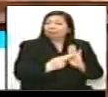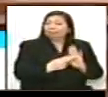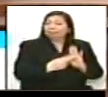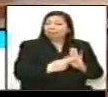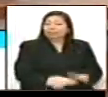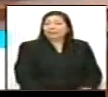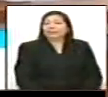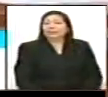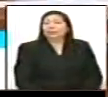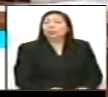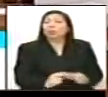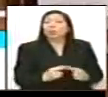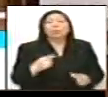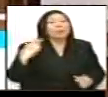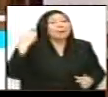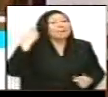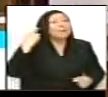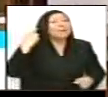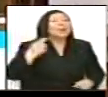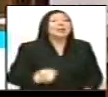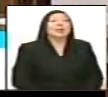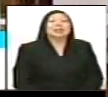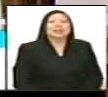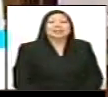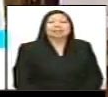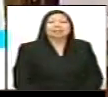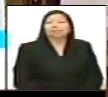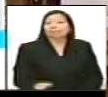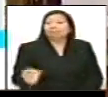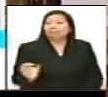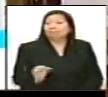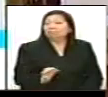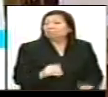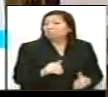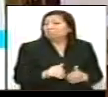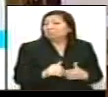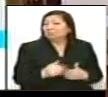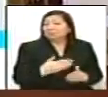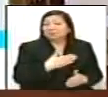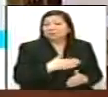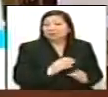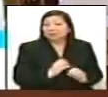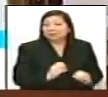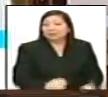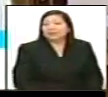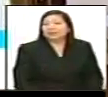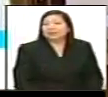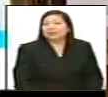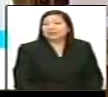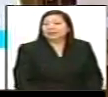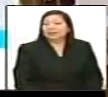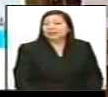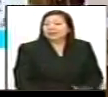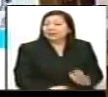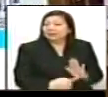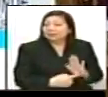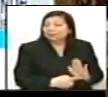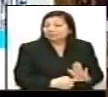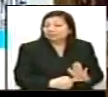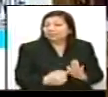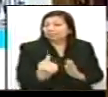representación de los partidos políticos, incluso sin voto preferencial, que la idea es que ahí esté representado